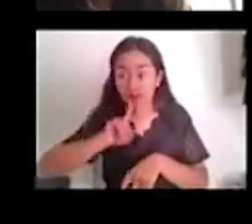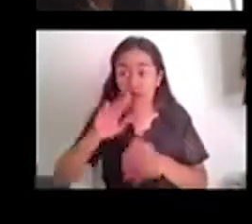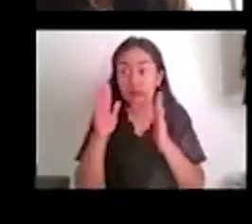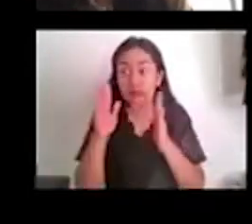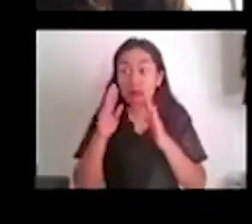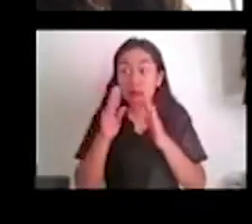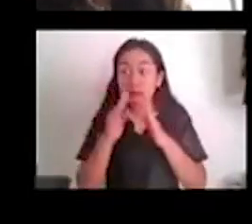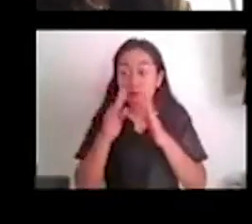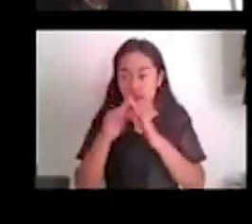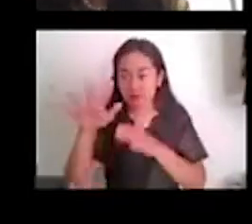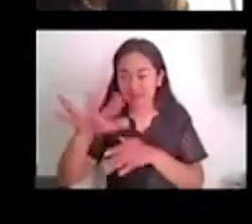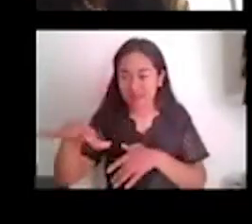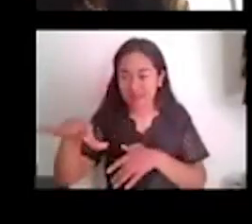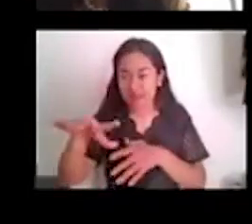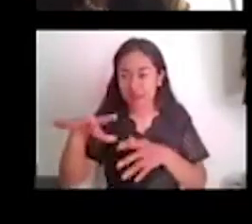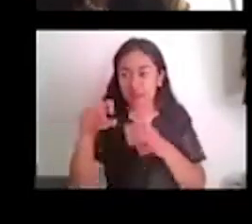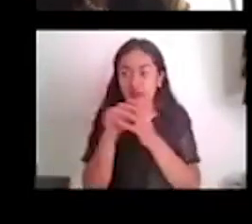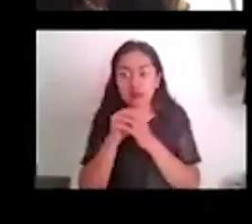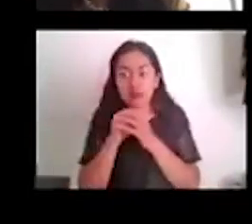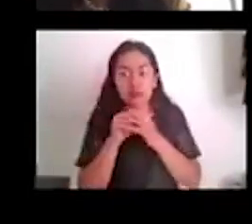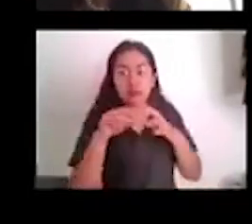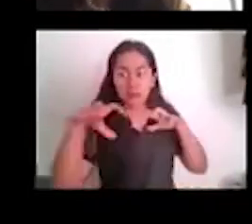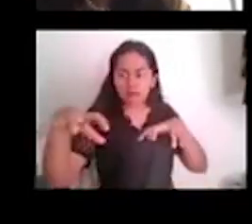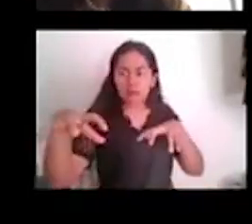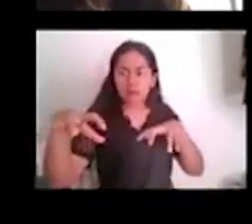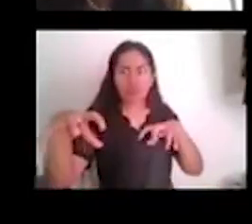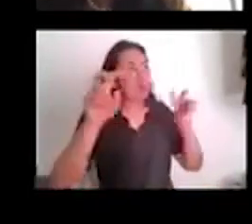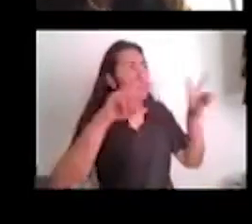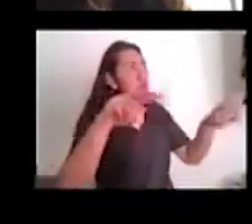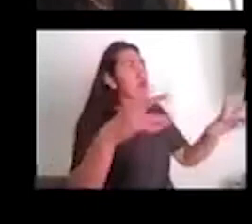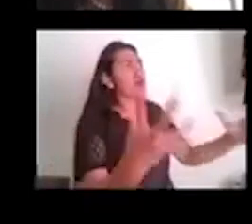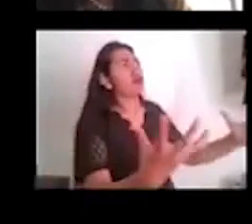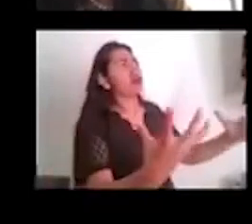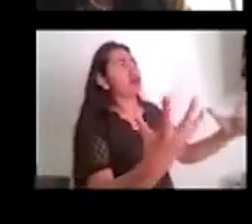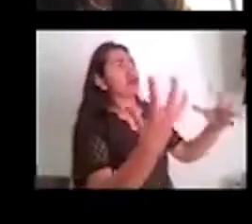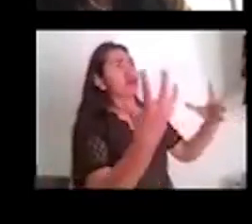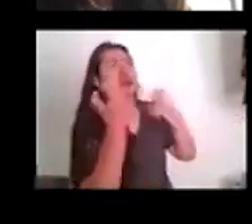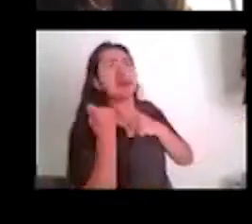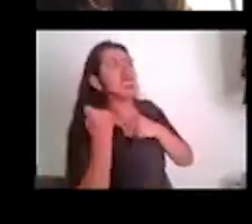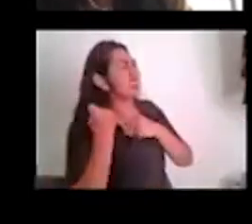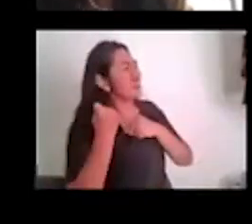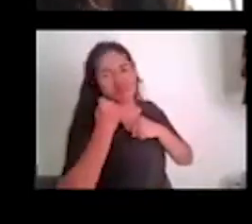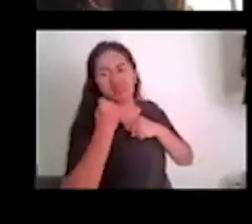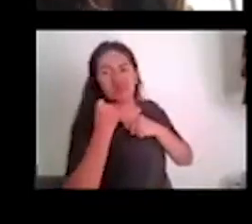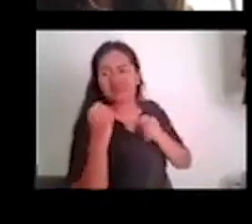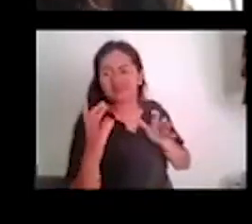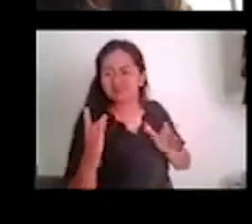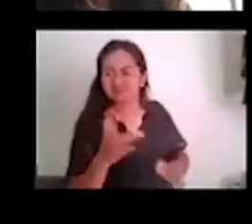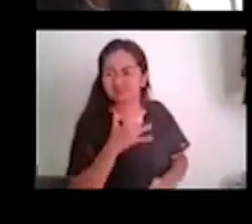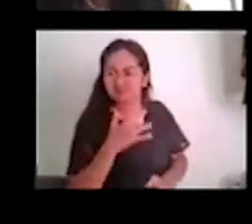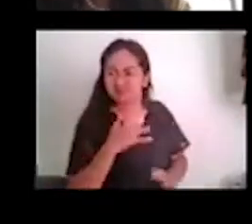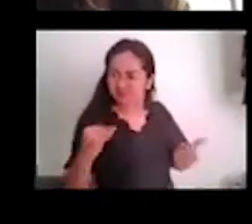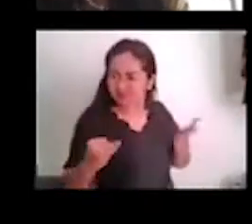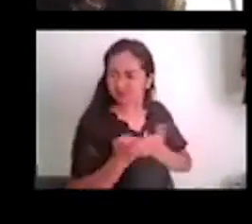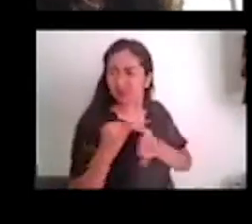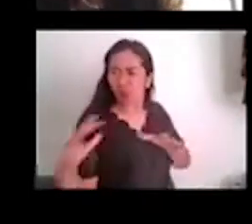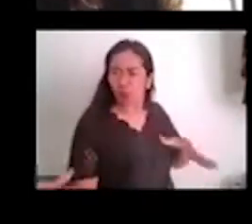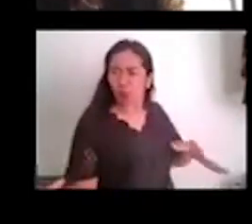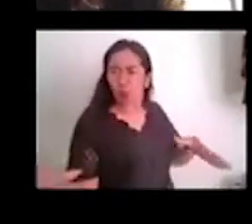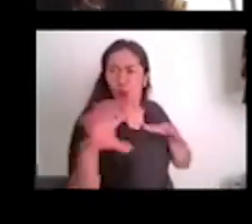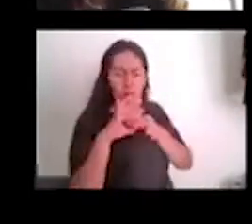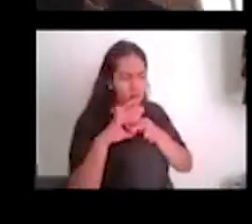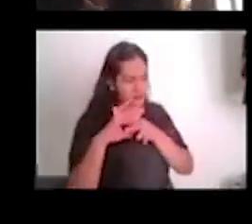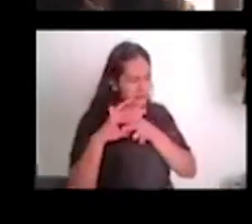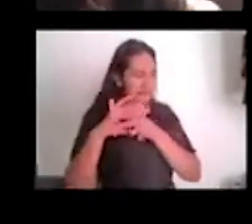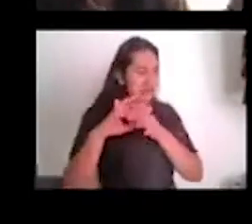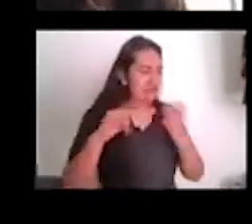las tenochcas se unieron y también empezaron a enfrentar a los invasores tlaxcaltecas,